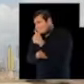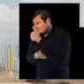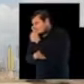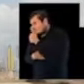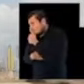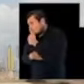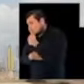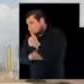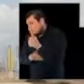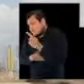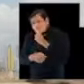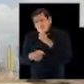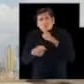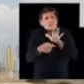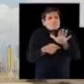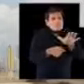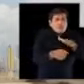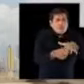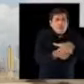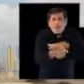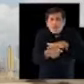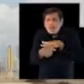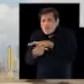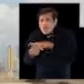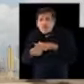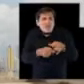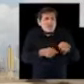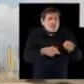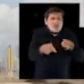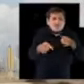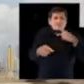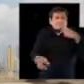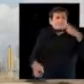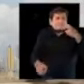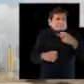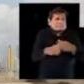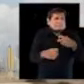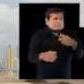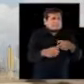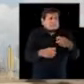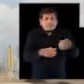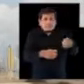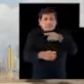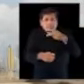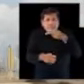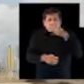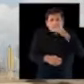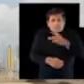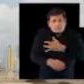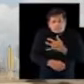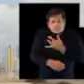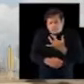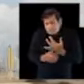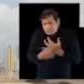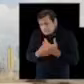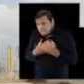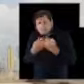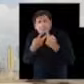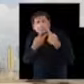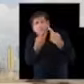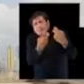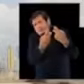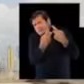Viviendo entre problemas Tan complejos Preguntándose Si tanto